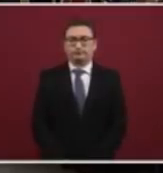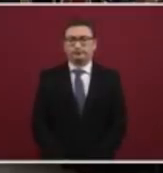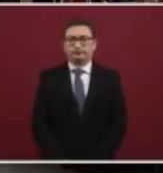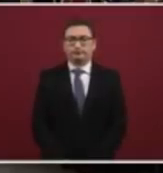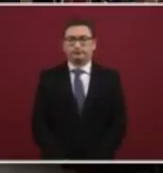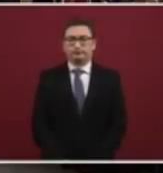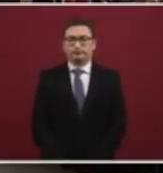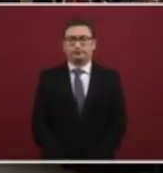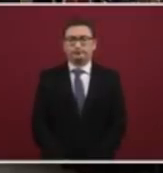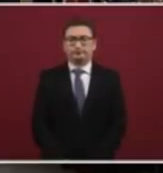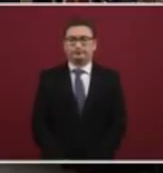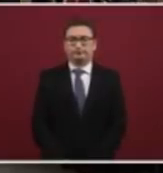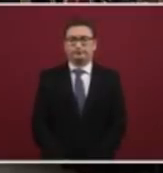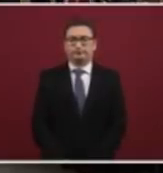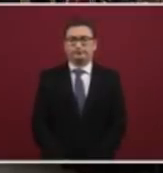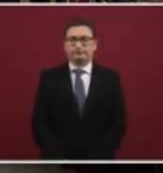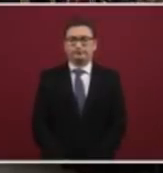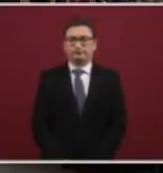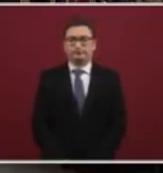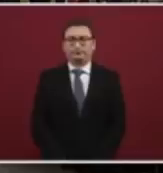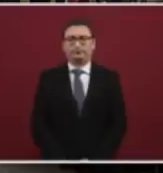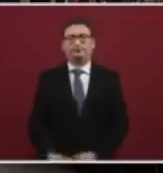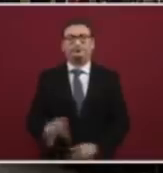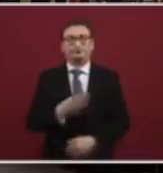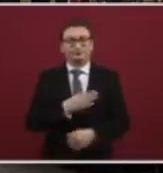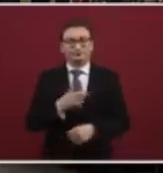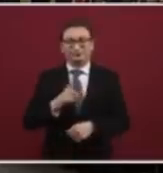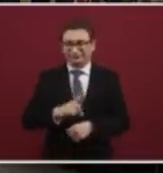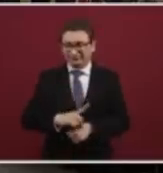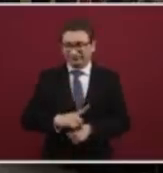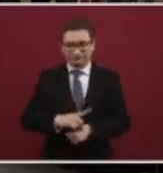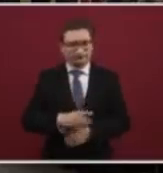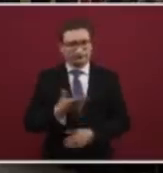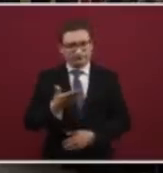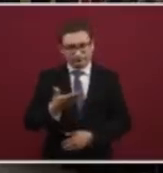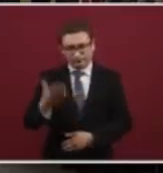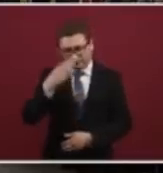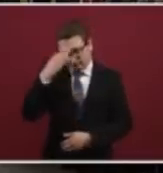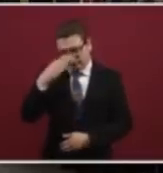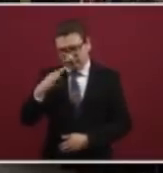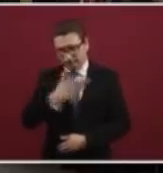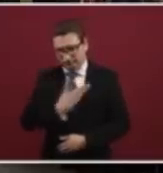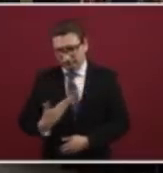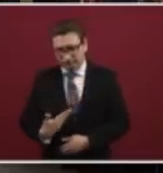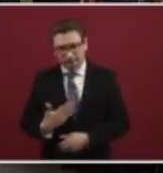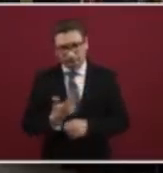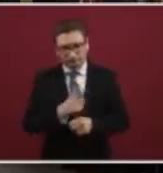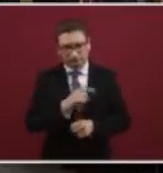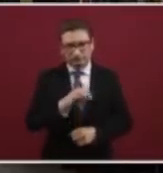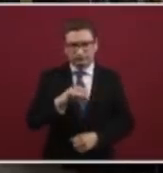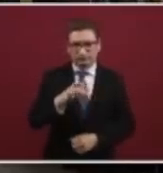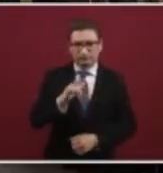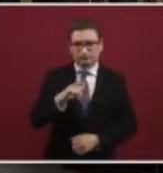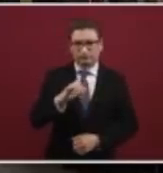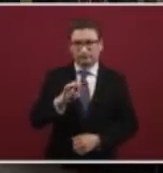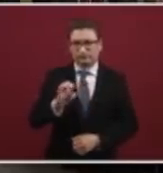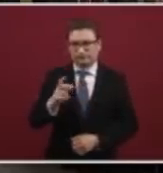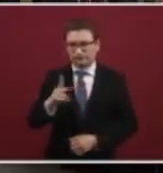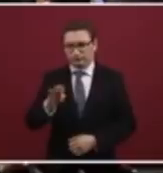buenos días señor presidente licenciado marcelo ebrard estimado